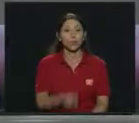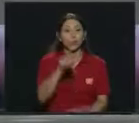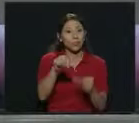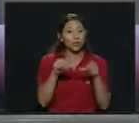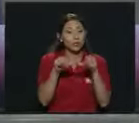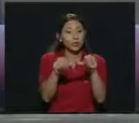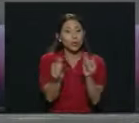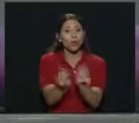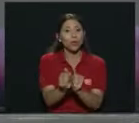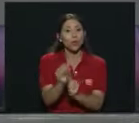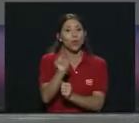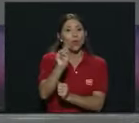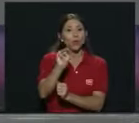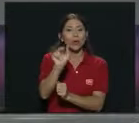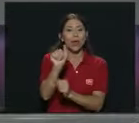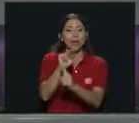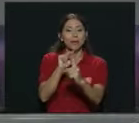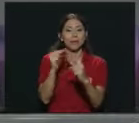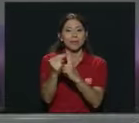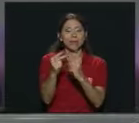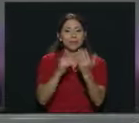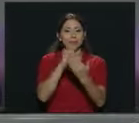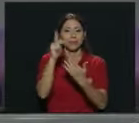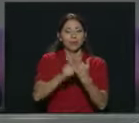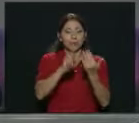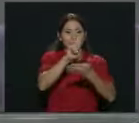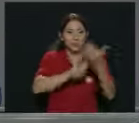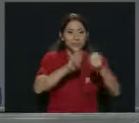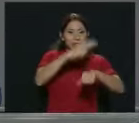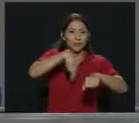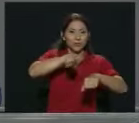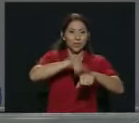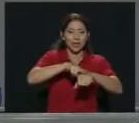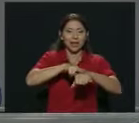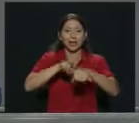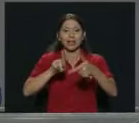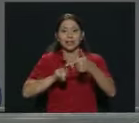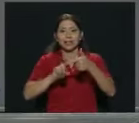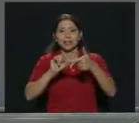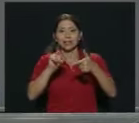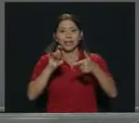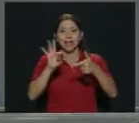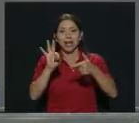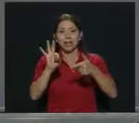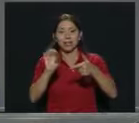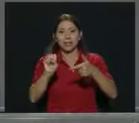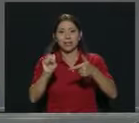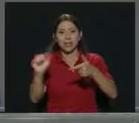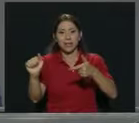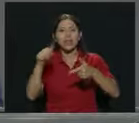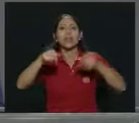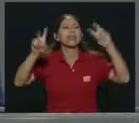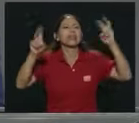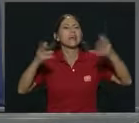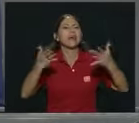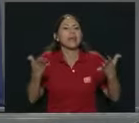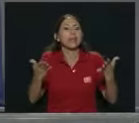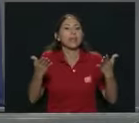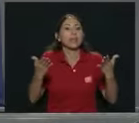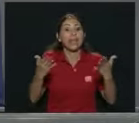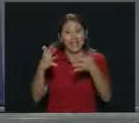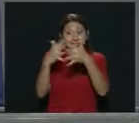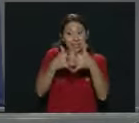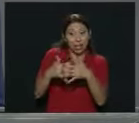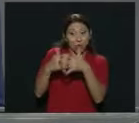Regresa usted a Una Mirada del programa de la Universidad Nacional y del SINAC S.A. Hoy con el tema de cómo la nueva política migratoria de